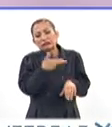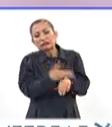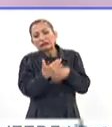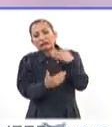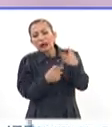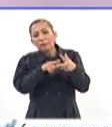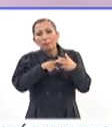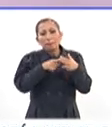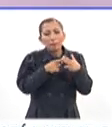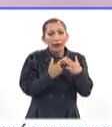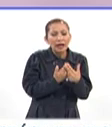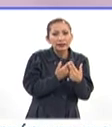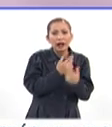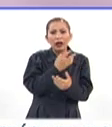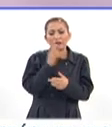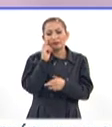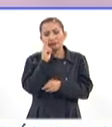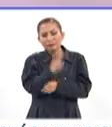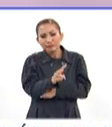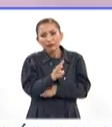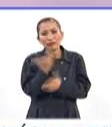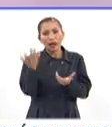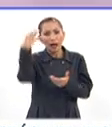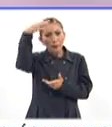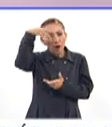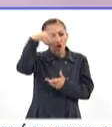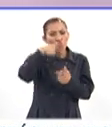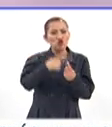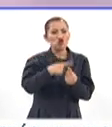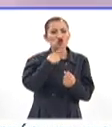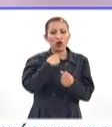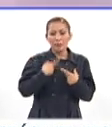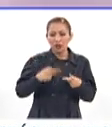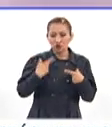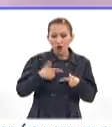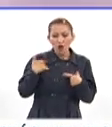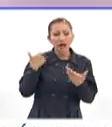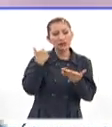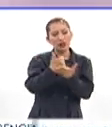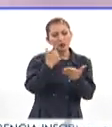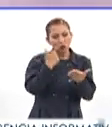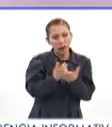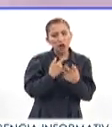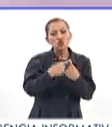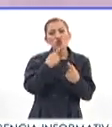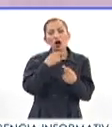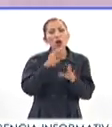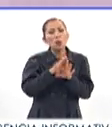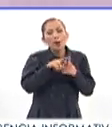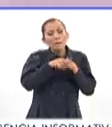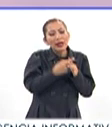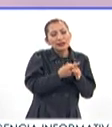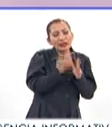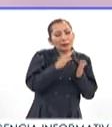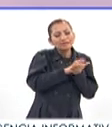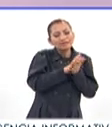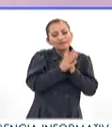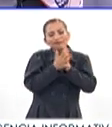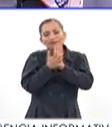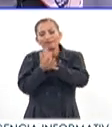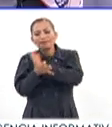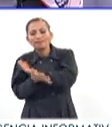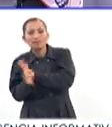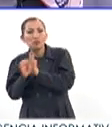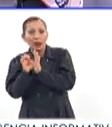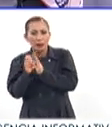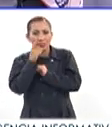de iniciación? Todos hemos visto ambulancias de la Cruz Roja, personal de la Cruz Roja. ¿Cómo se inicia esta evolución?